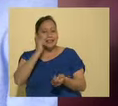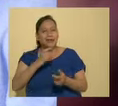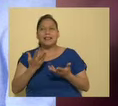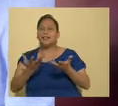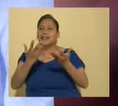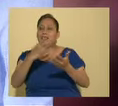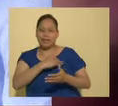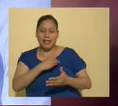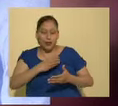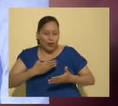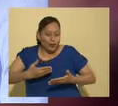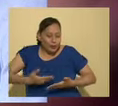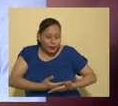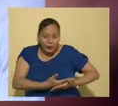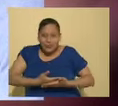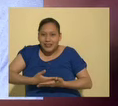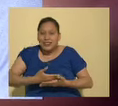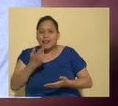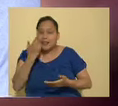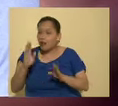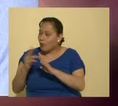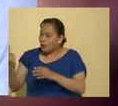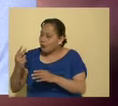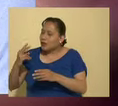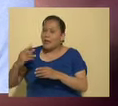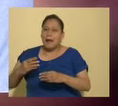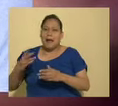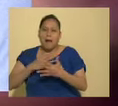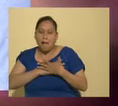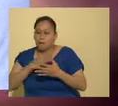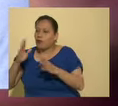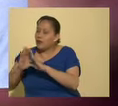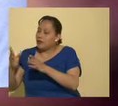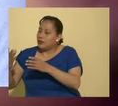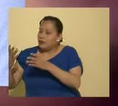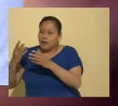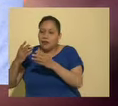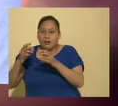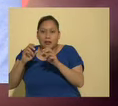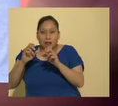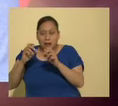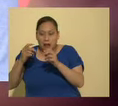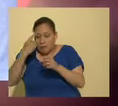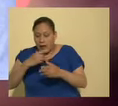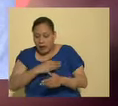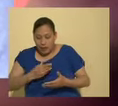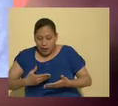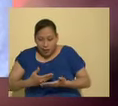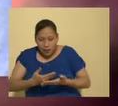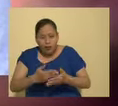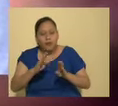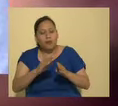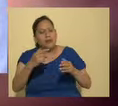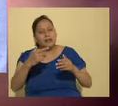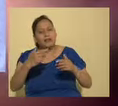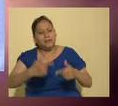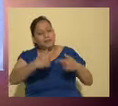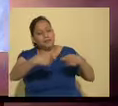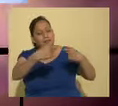Que fluya la vida a través de esta pareja para poderle dar continuidad a todas estas generaciones que se